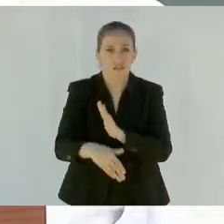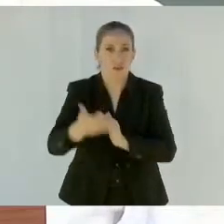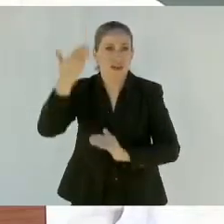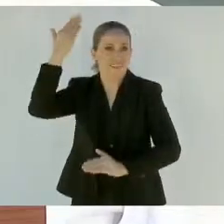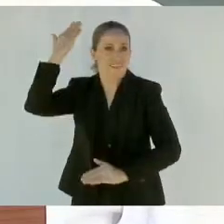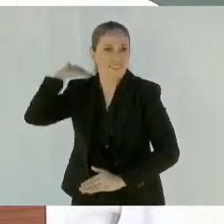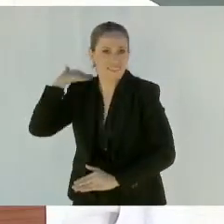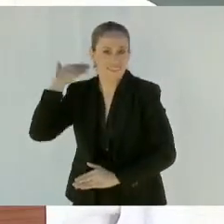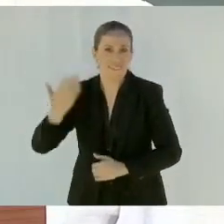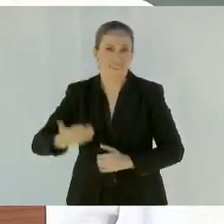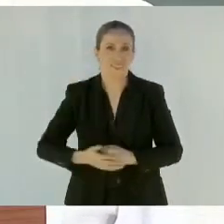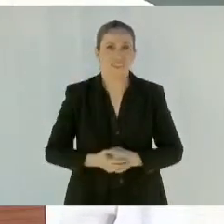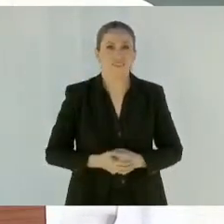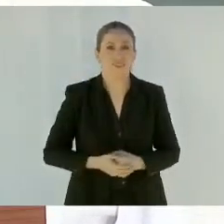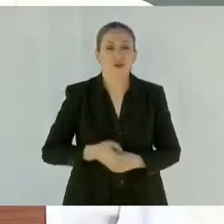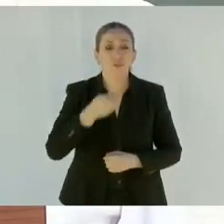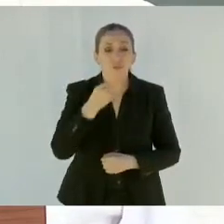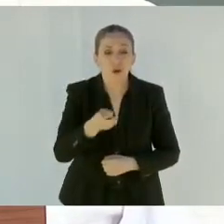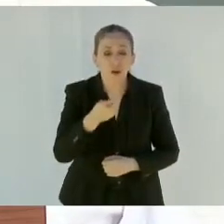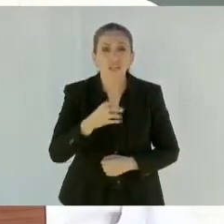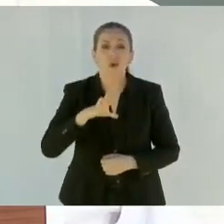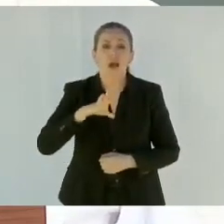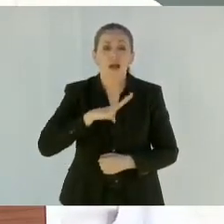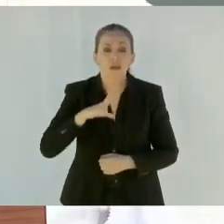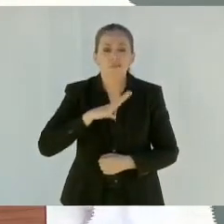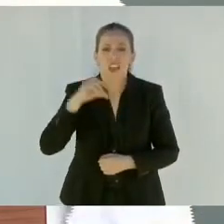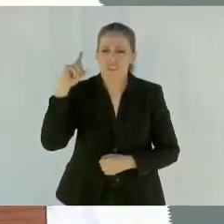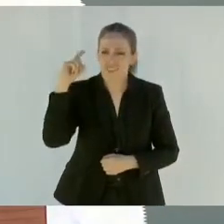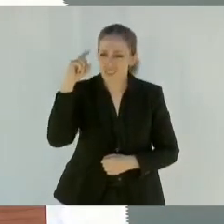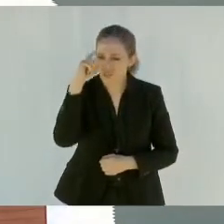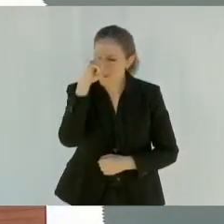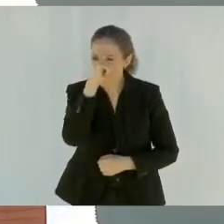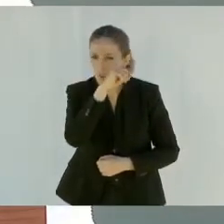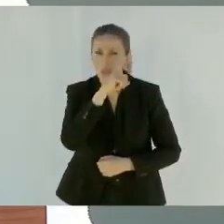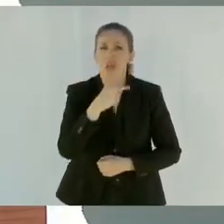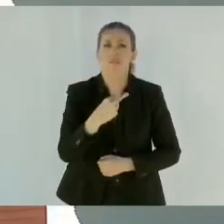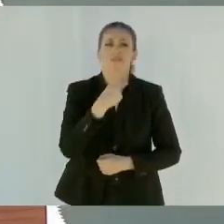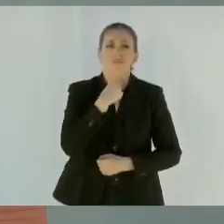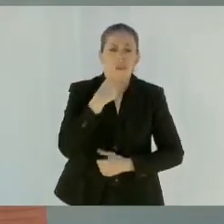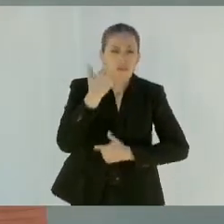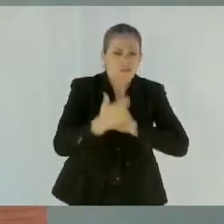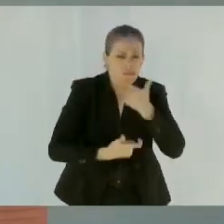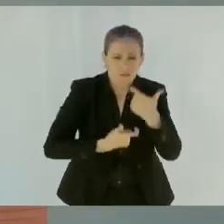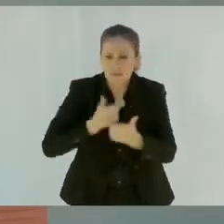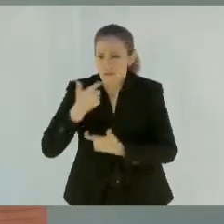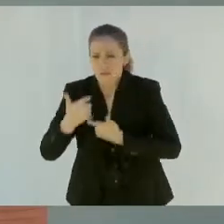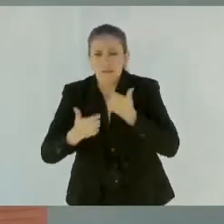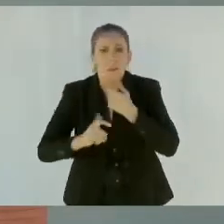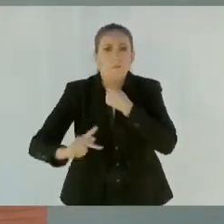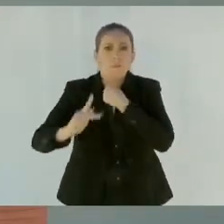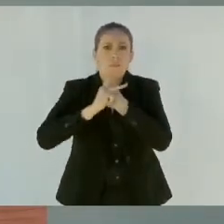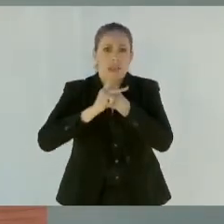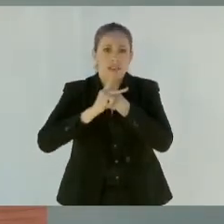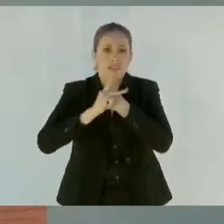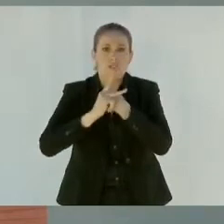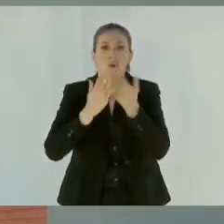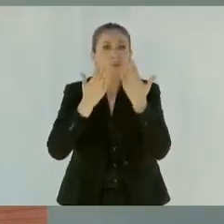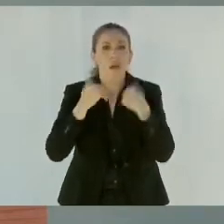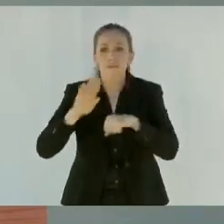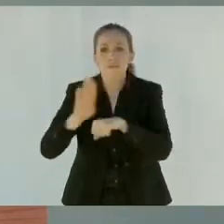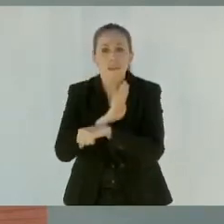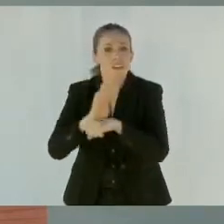en esta profunda crisis económica de bienestar social. Por